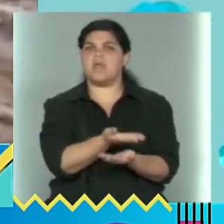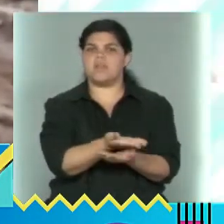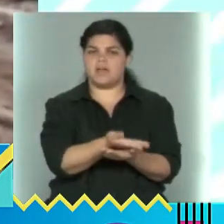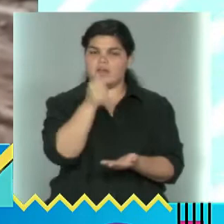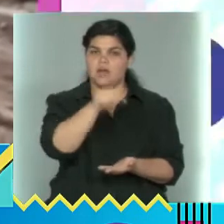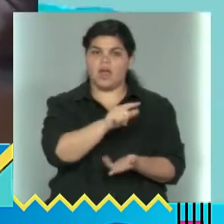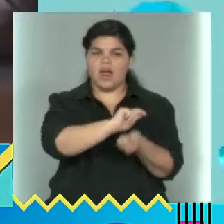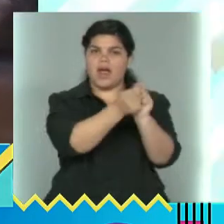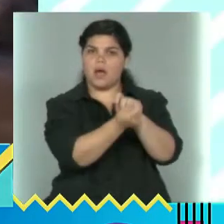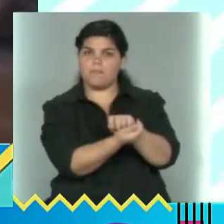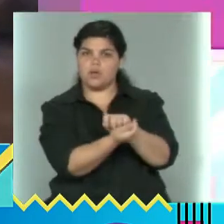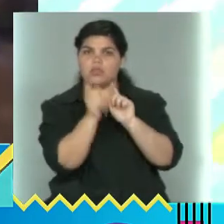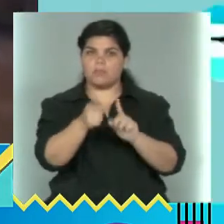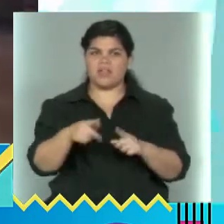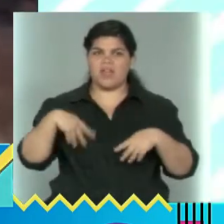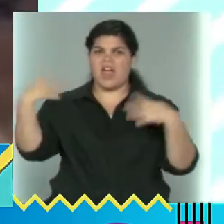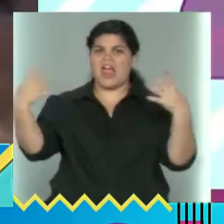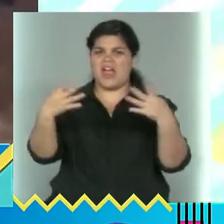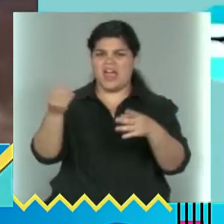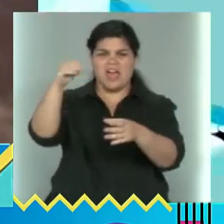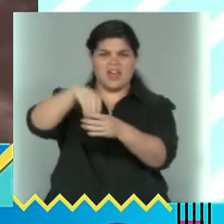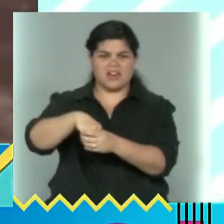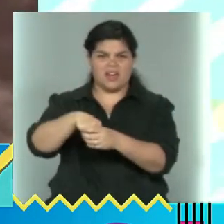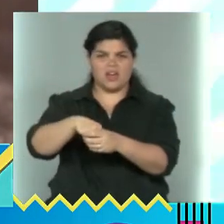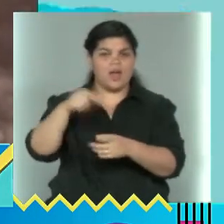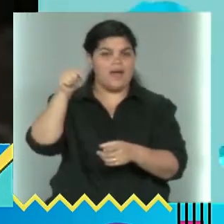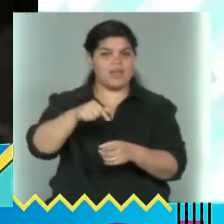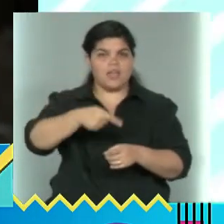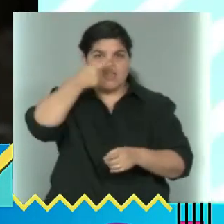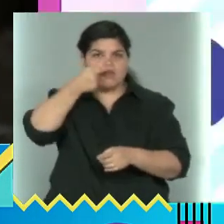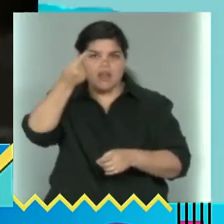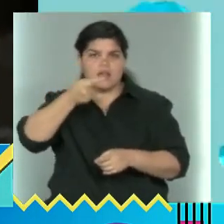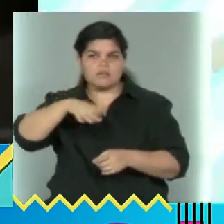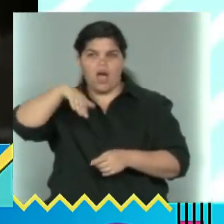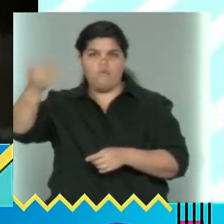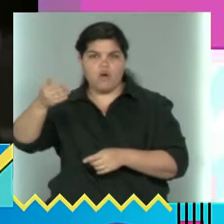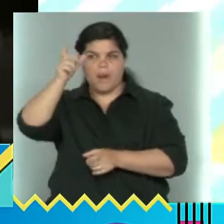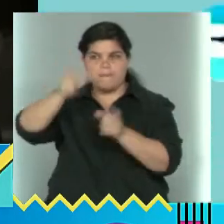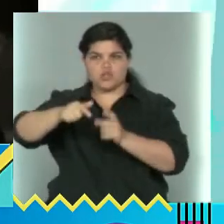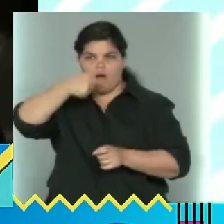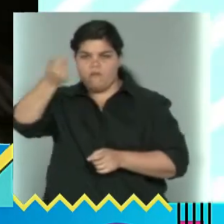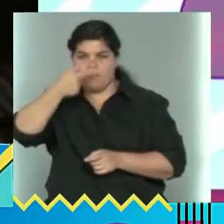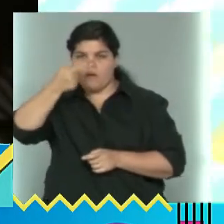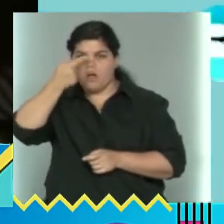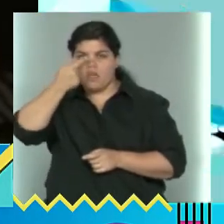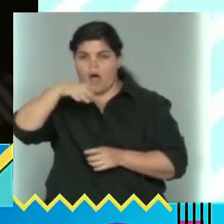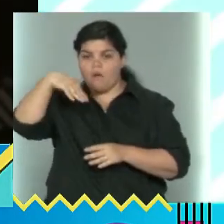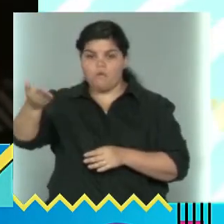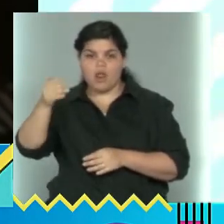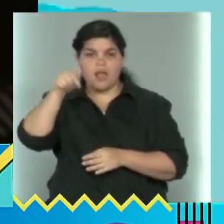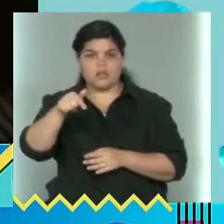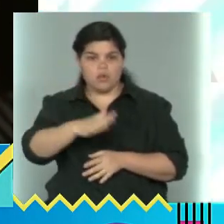civil. Claramente hay muchos intereses extranjeros que conviene que esa zona esté desestabilizada y esté sumida